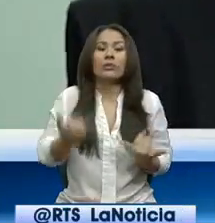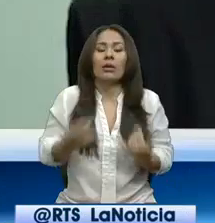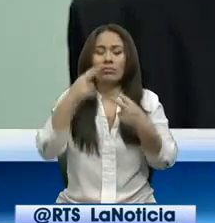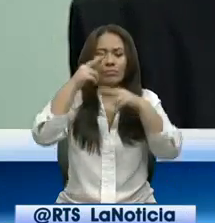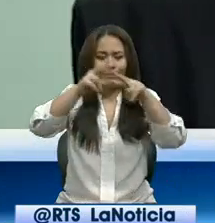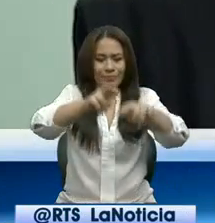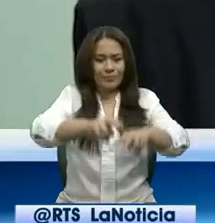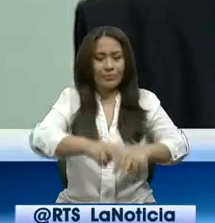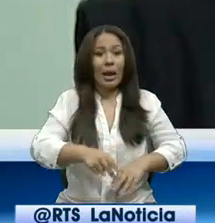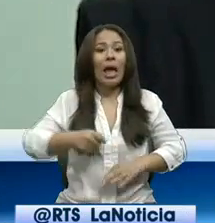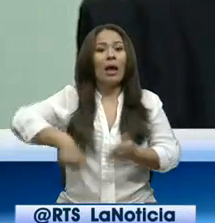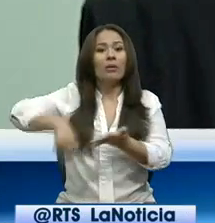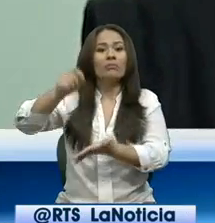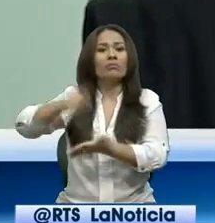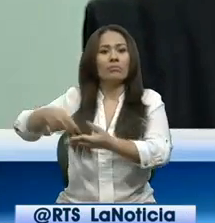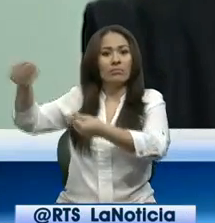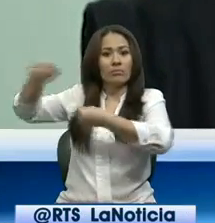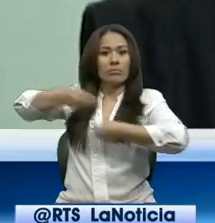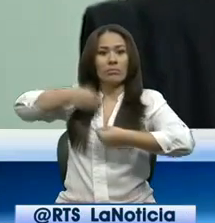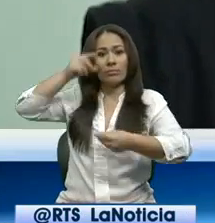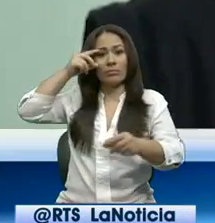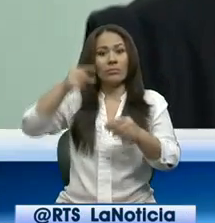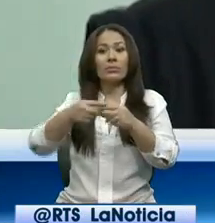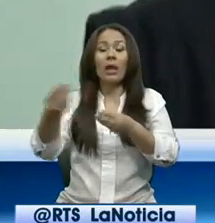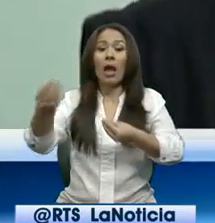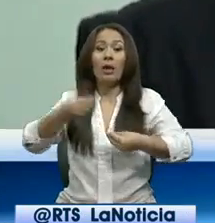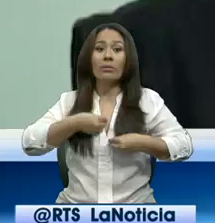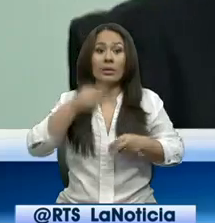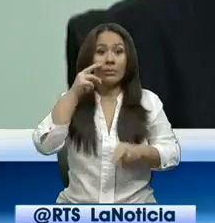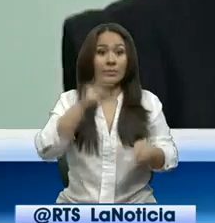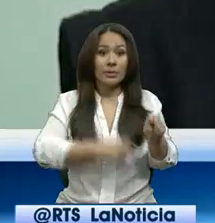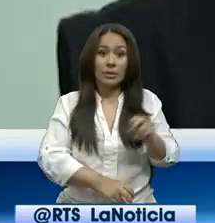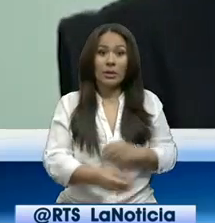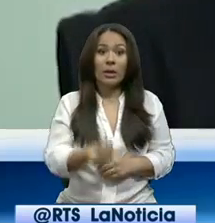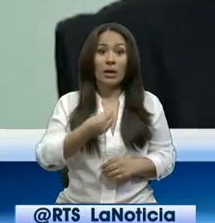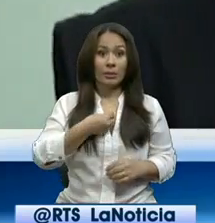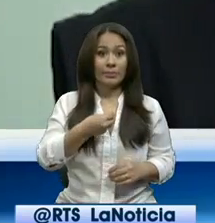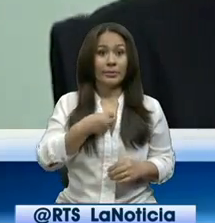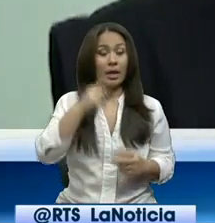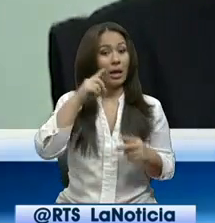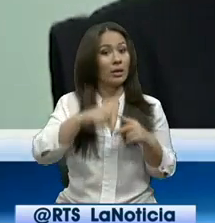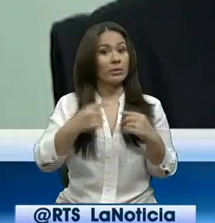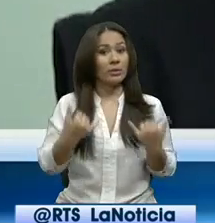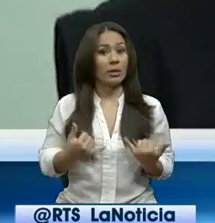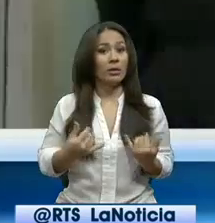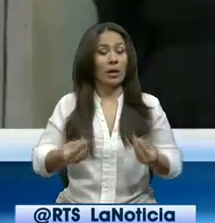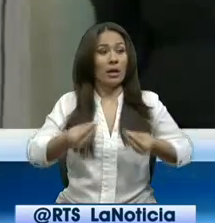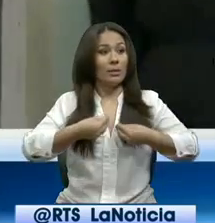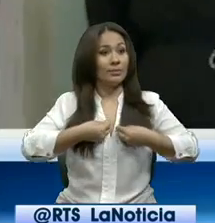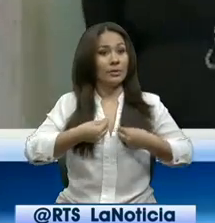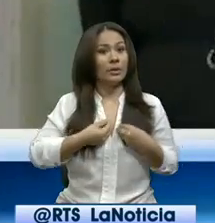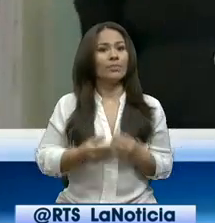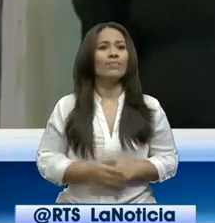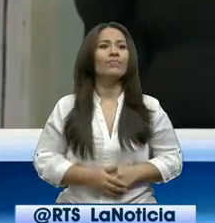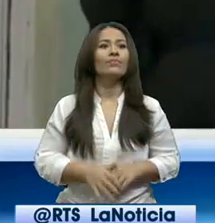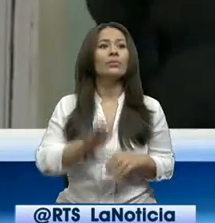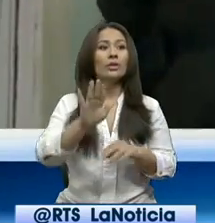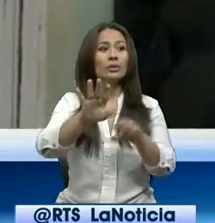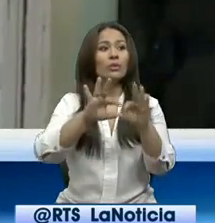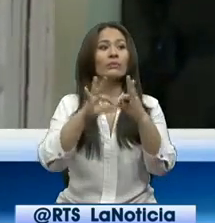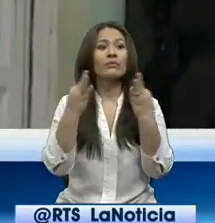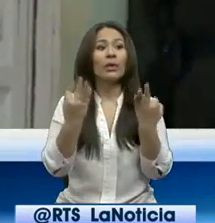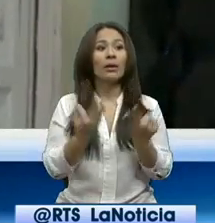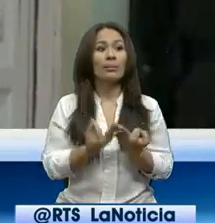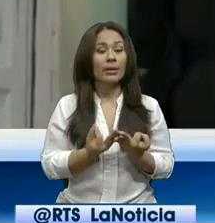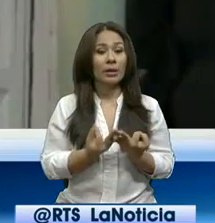con autorización del señor fiscal. Vamos a realizar las primeras investigaciones para descartar algún tipo de muerte violenta. Sus familiares, quienes no